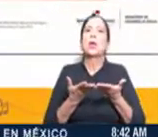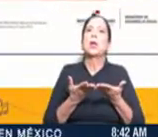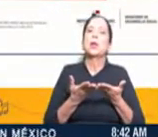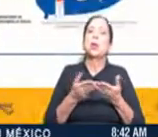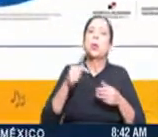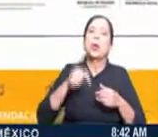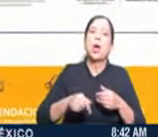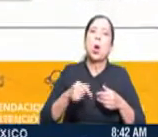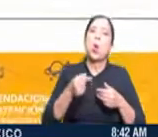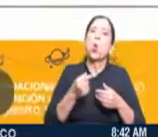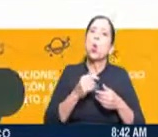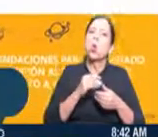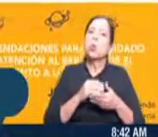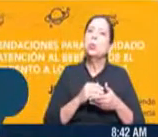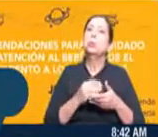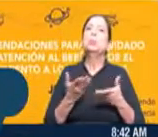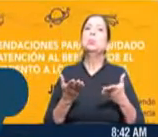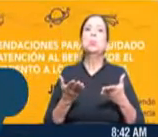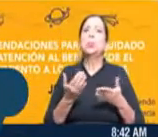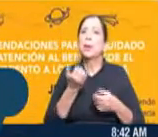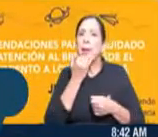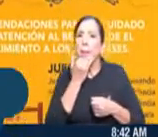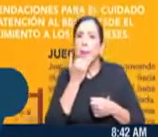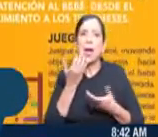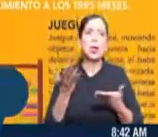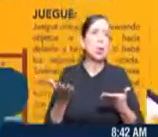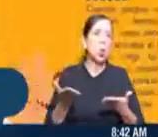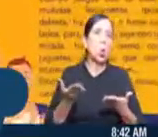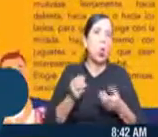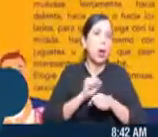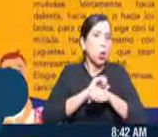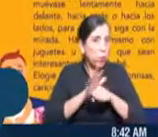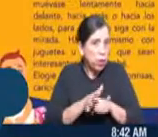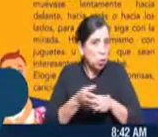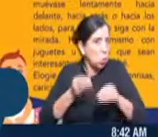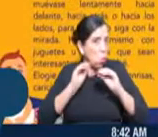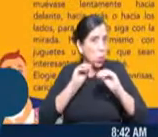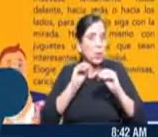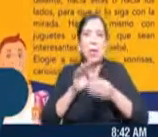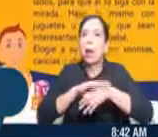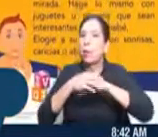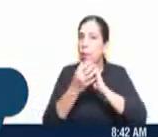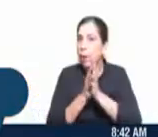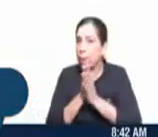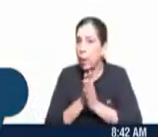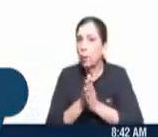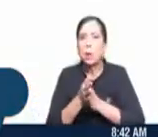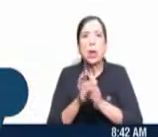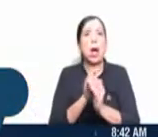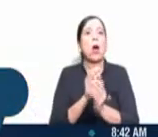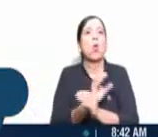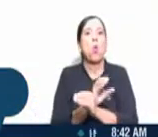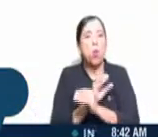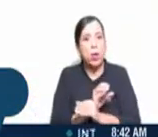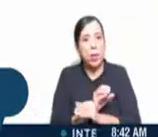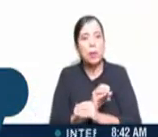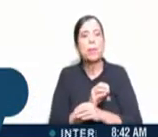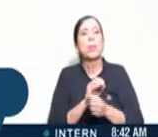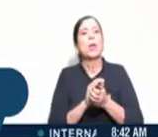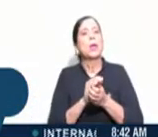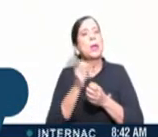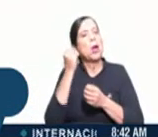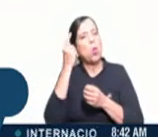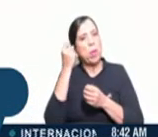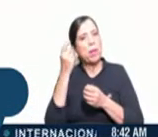en el día de hoy, en este momento, con la situación del COVID, cómo enseñarles a lavarse las manos, a cuidarse y a entender un poquito de lo que está